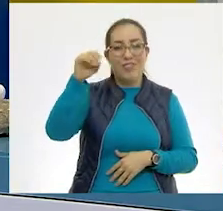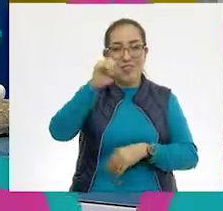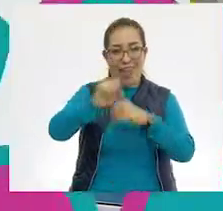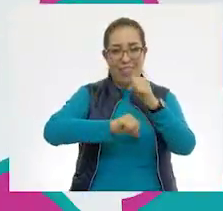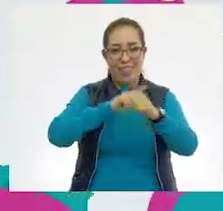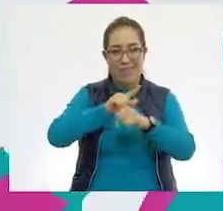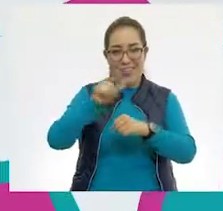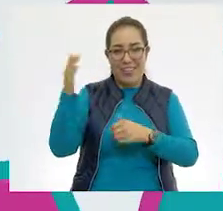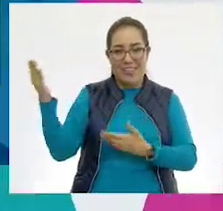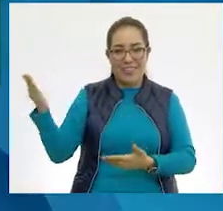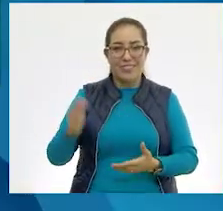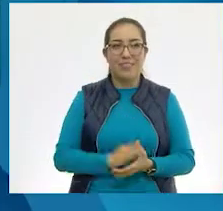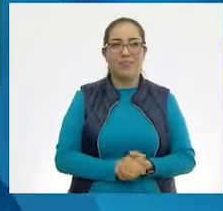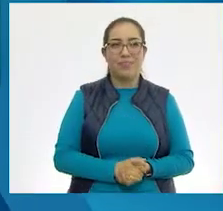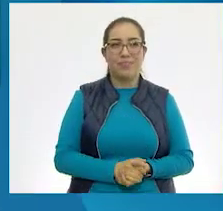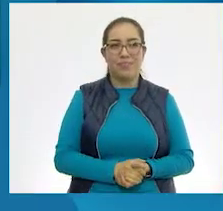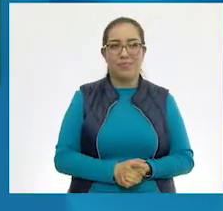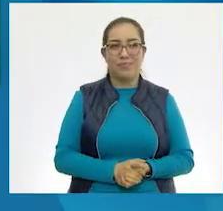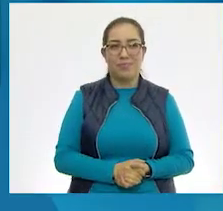verlo.